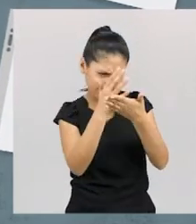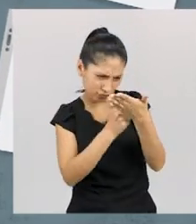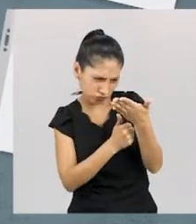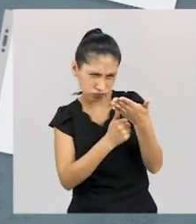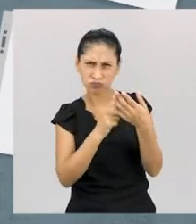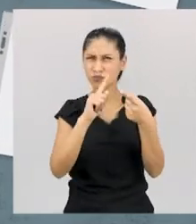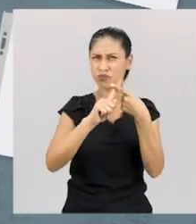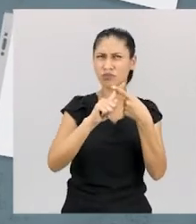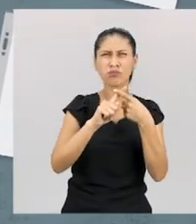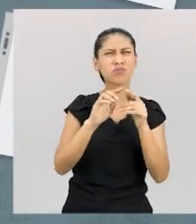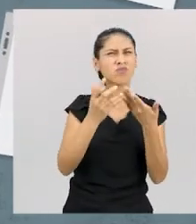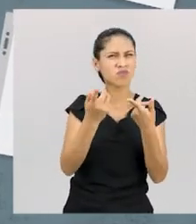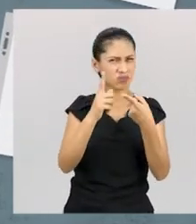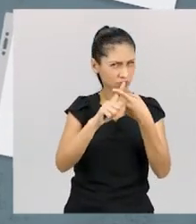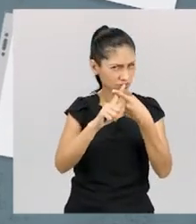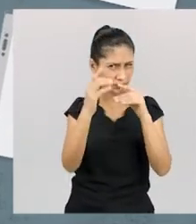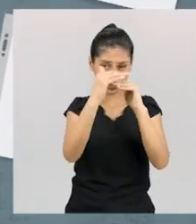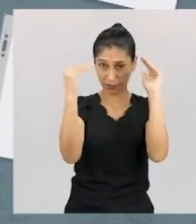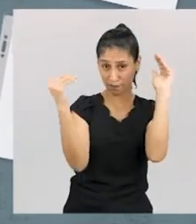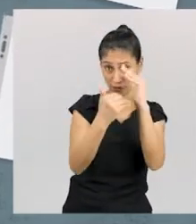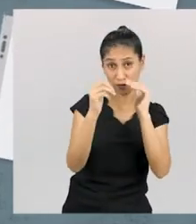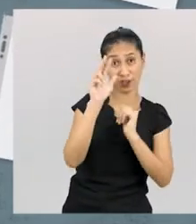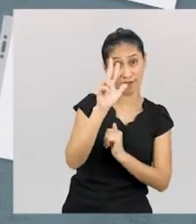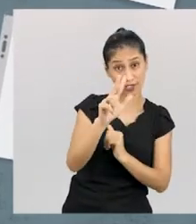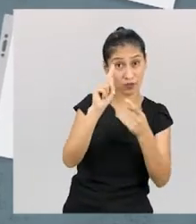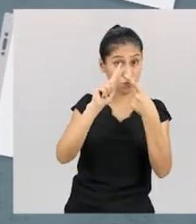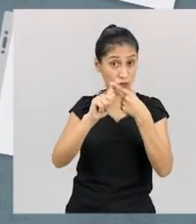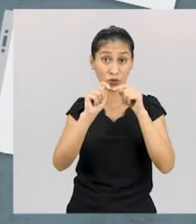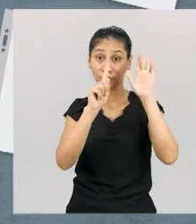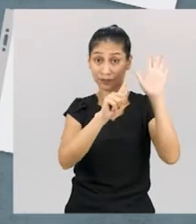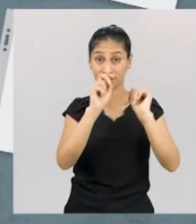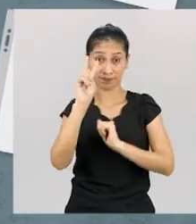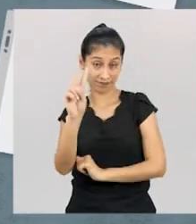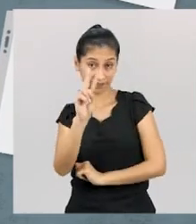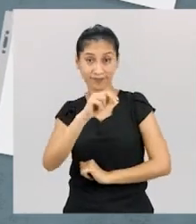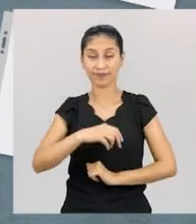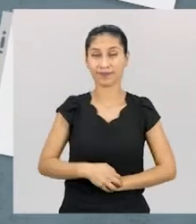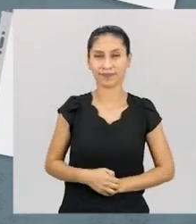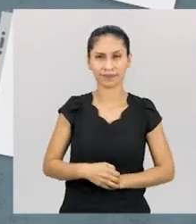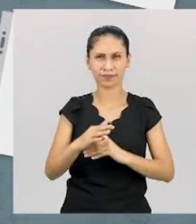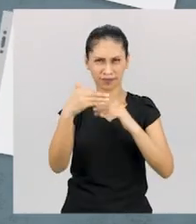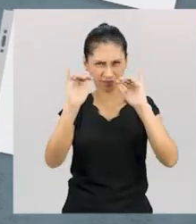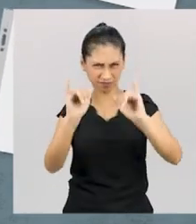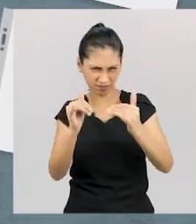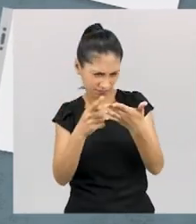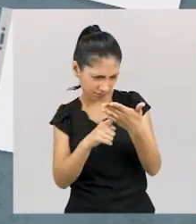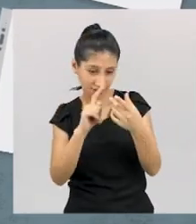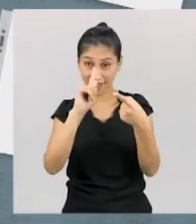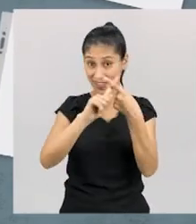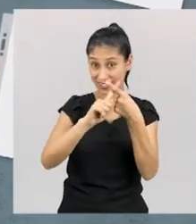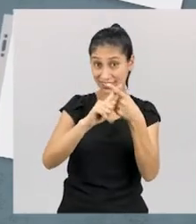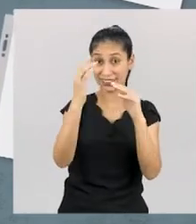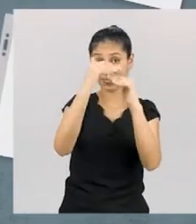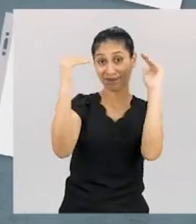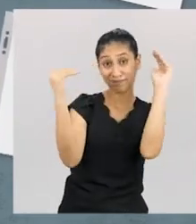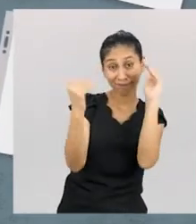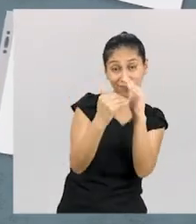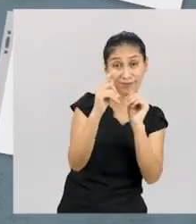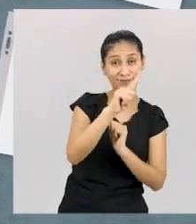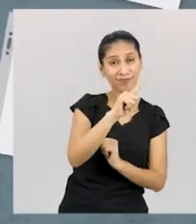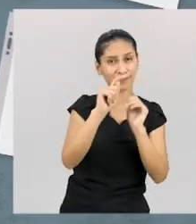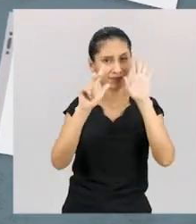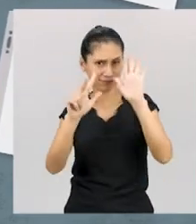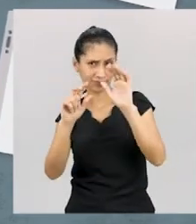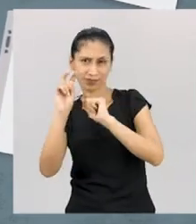Despejando X nos queda X es menor que 3 por 62. Lo que nos da X es menor